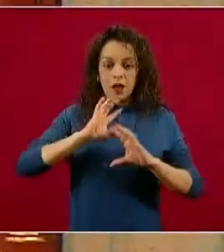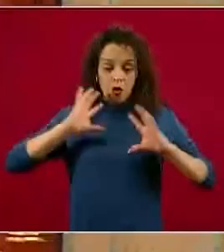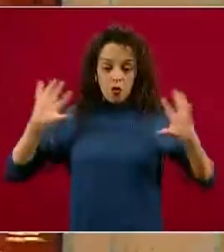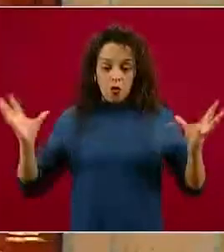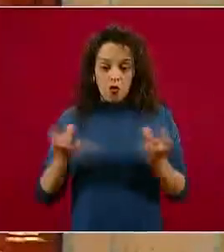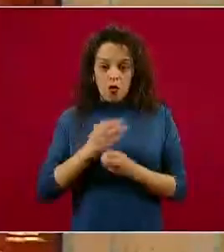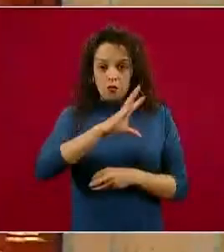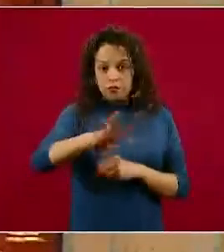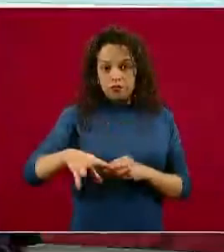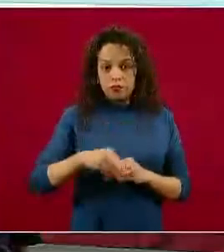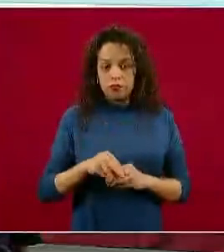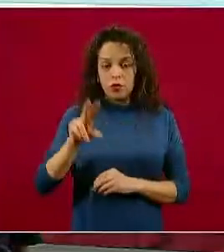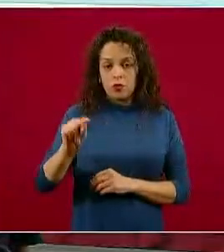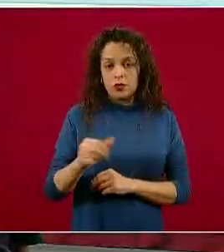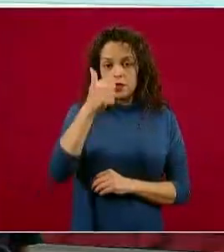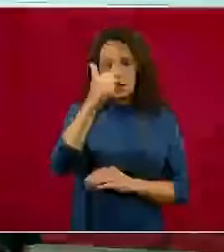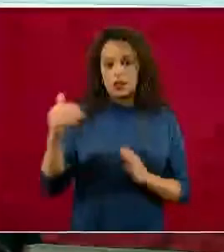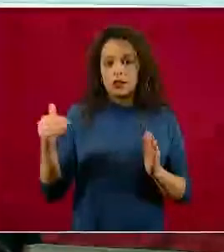acumulada